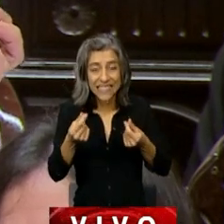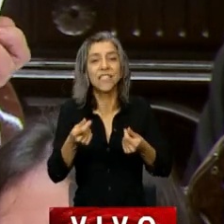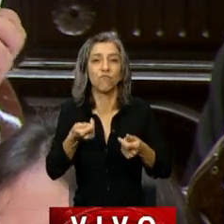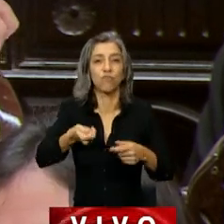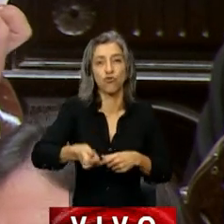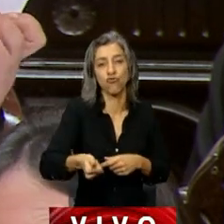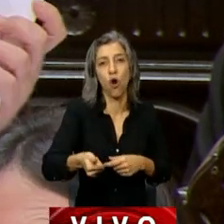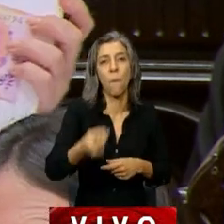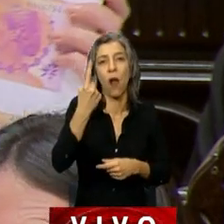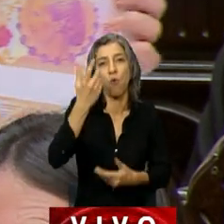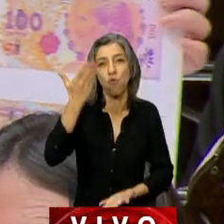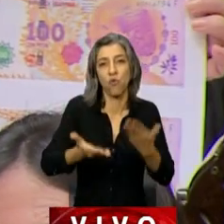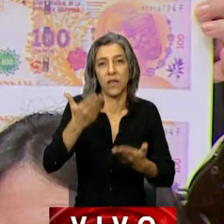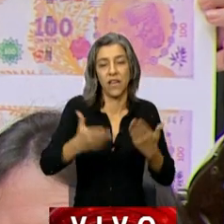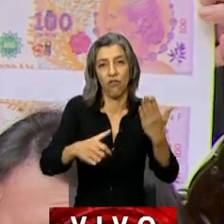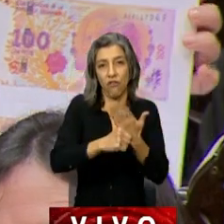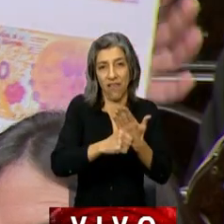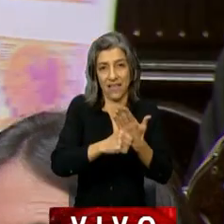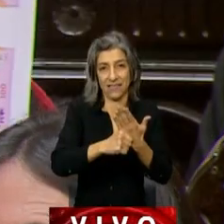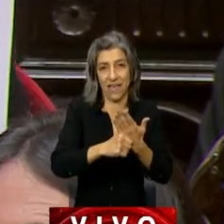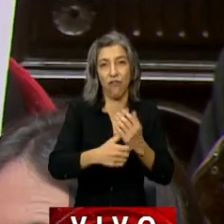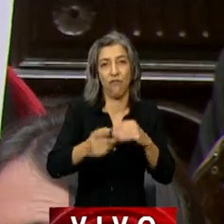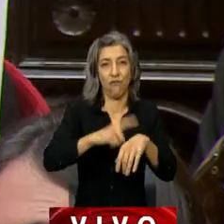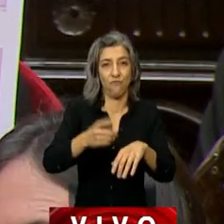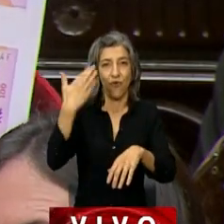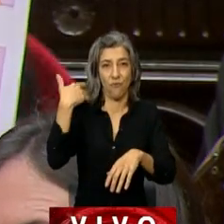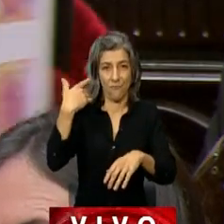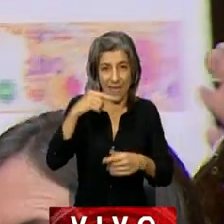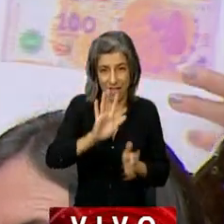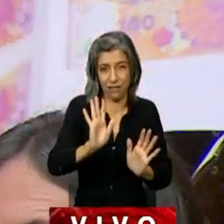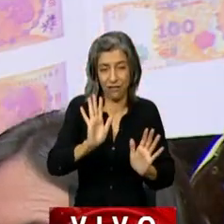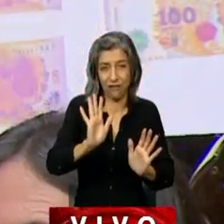asado. Miren ahora todo lo que necesitamos.